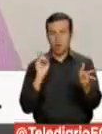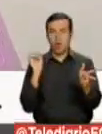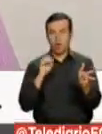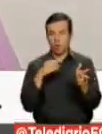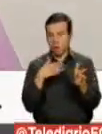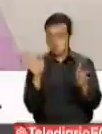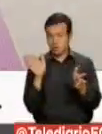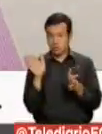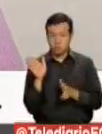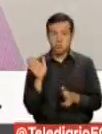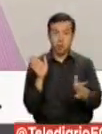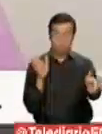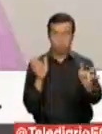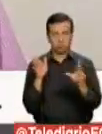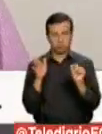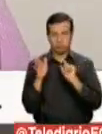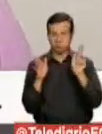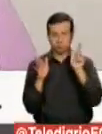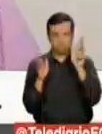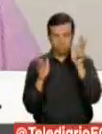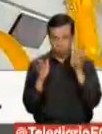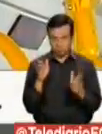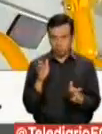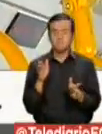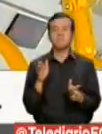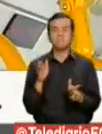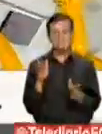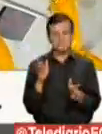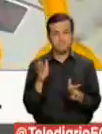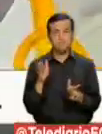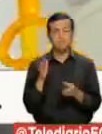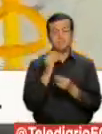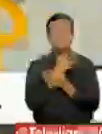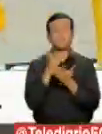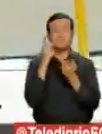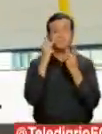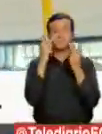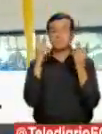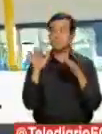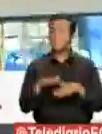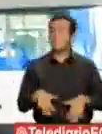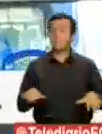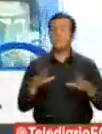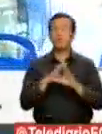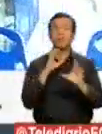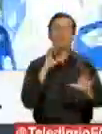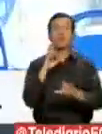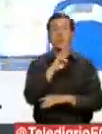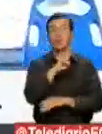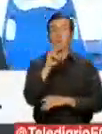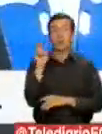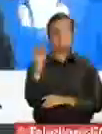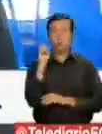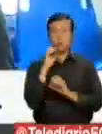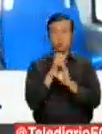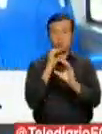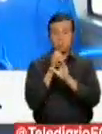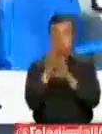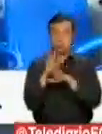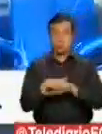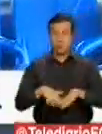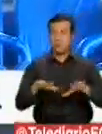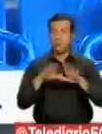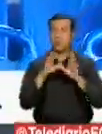están abiertas, cuando el bus está detenido, el bus no avanza. Y es así como lucirán los 20 buses eléctricos de la cooperativa Saucing,